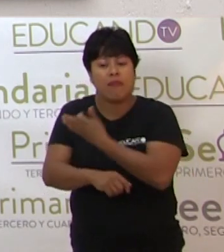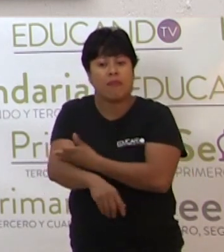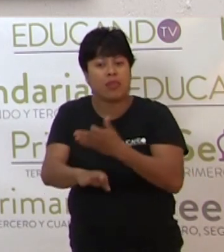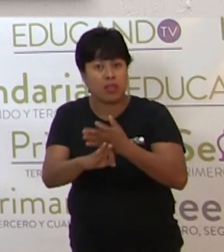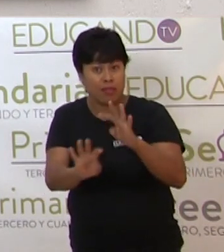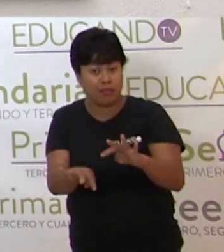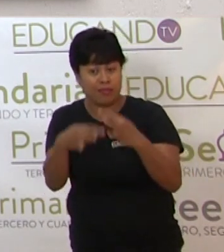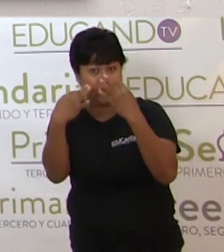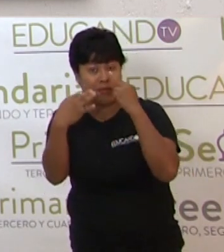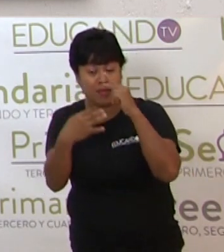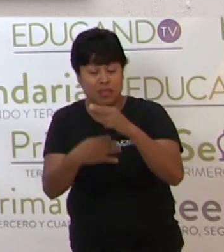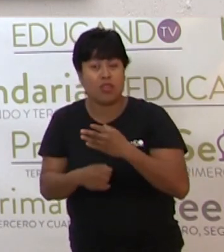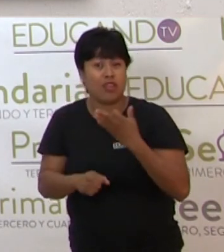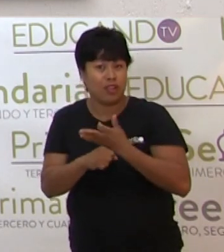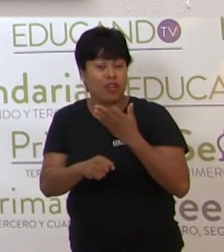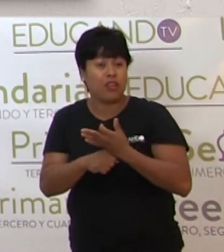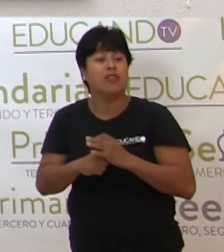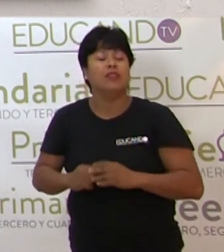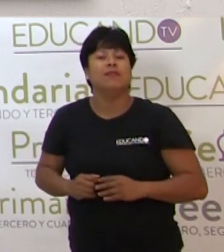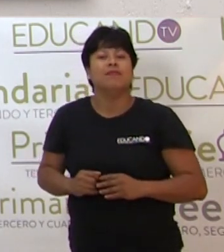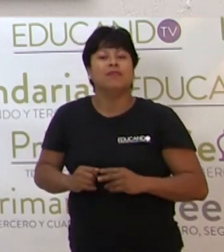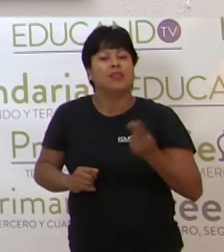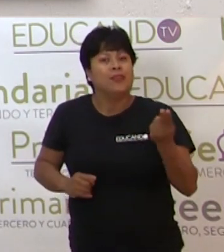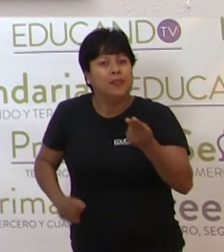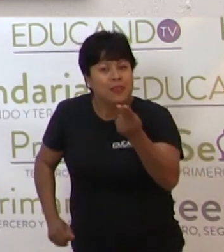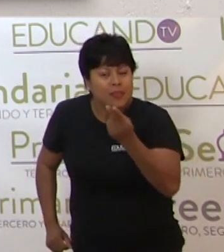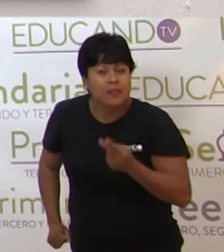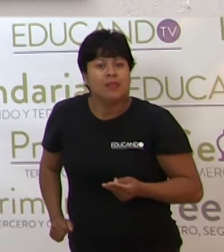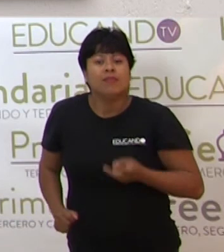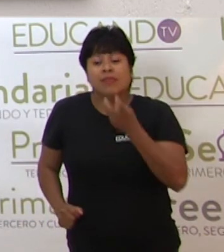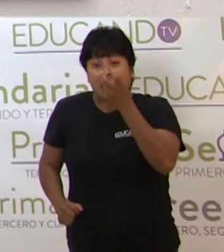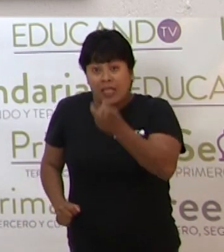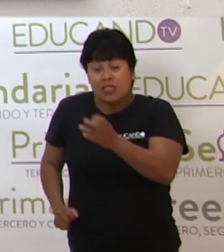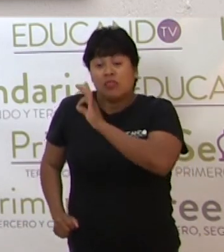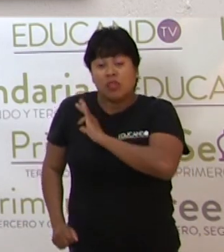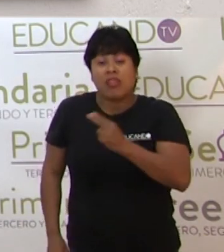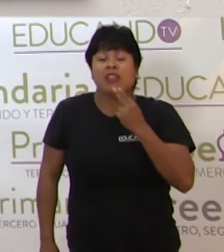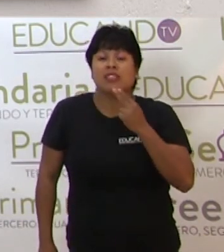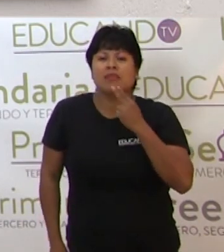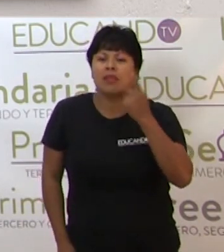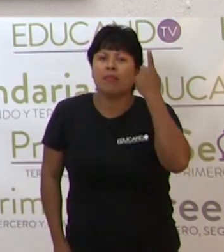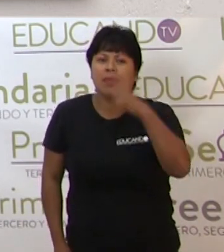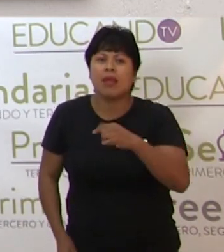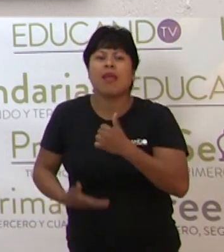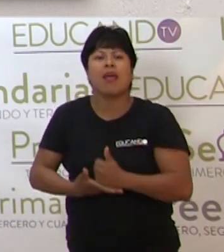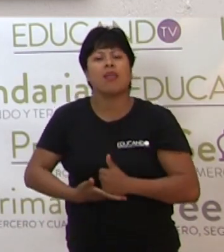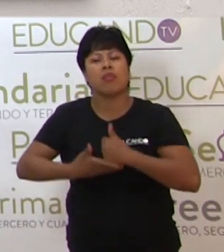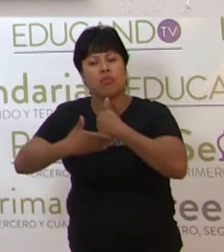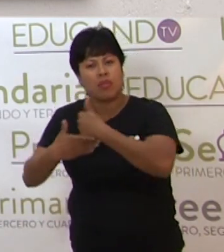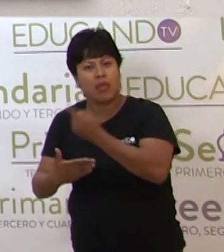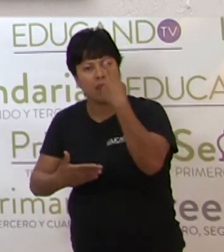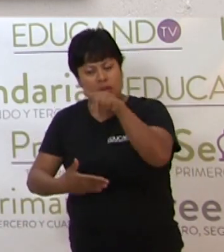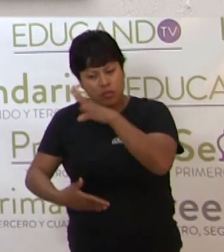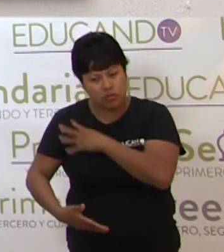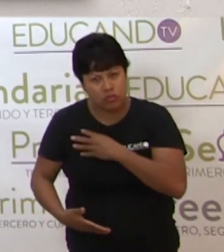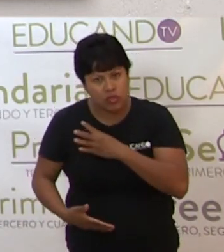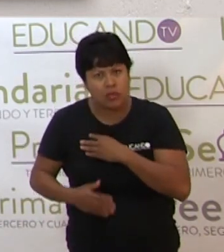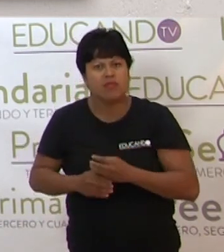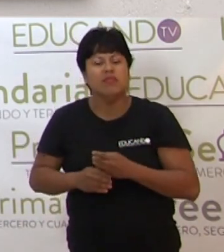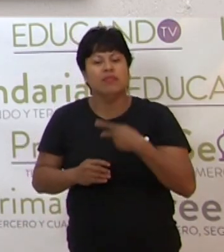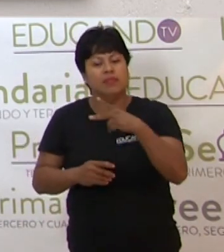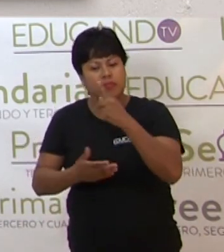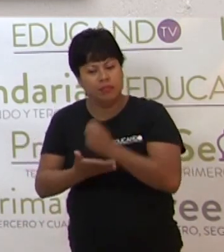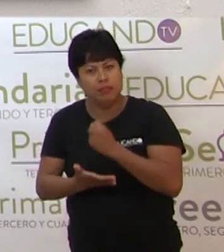está viendo, nos está sintonizando, a usted esto le puede servir para ayudar a sus hijos en